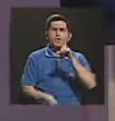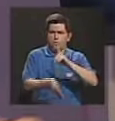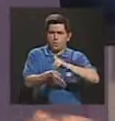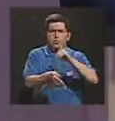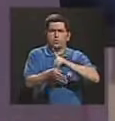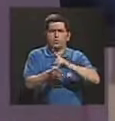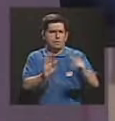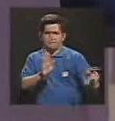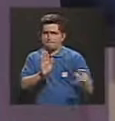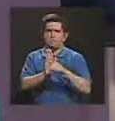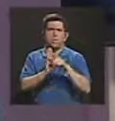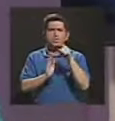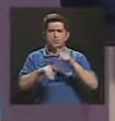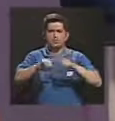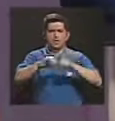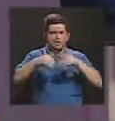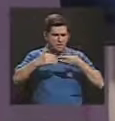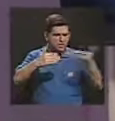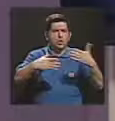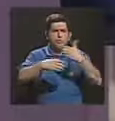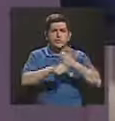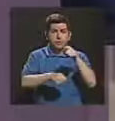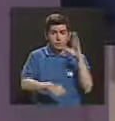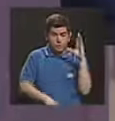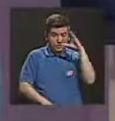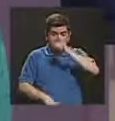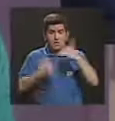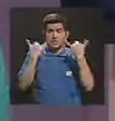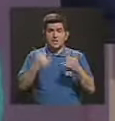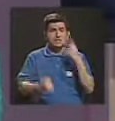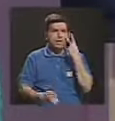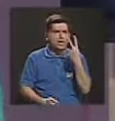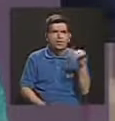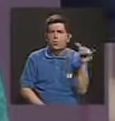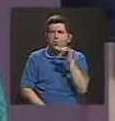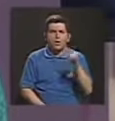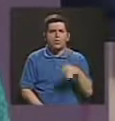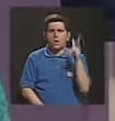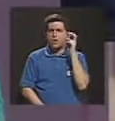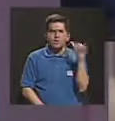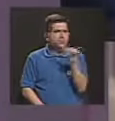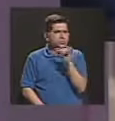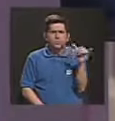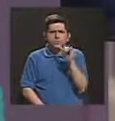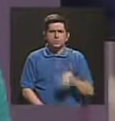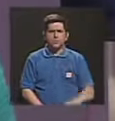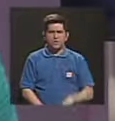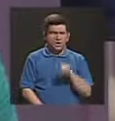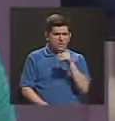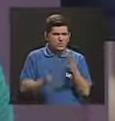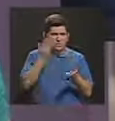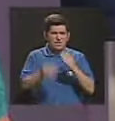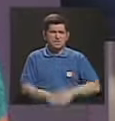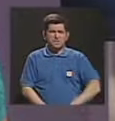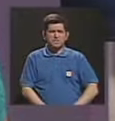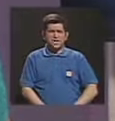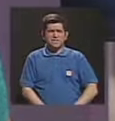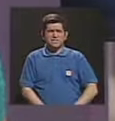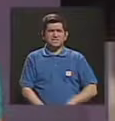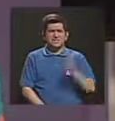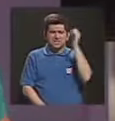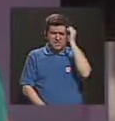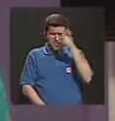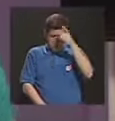doctor le prohíbe hacer varias cosas o usted se da cuenta que ya no ve igual, que ya no escucha igual, caería en un síndrome